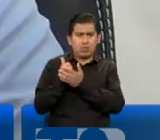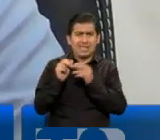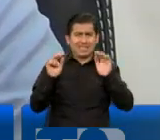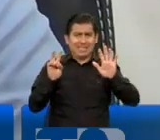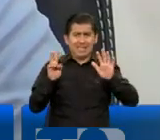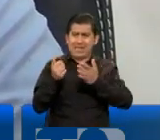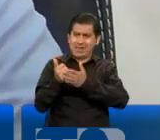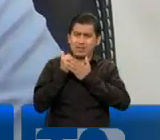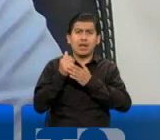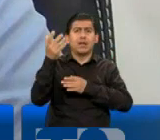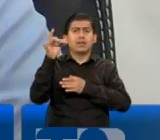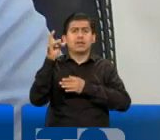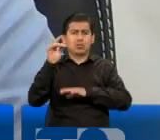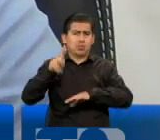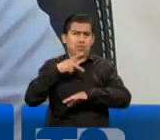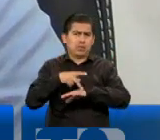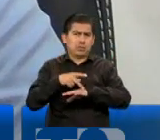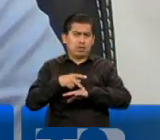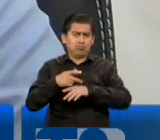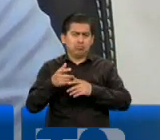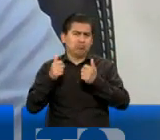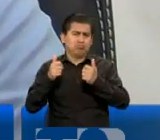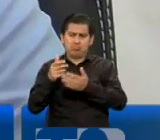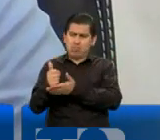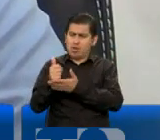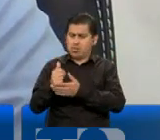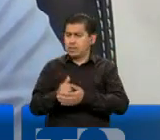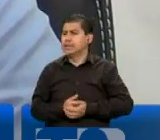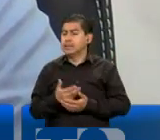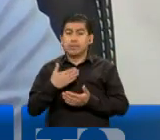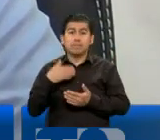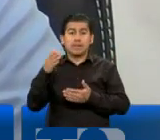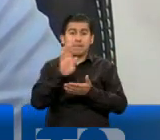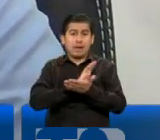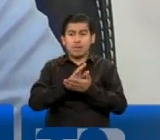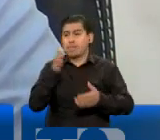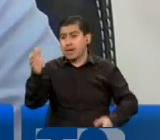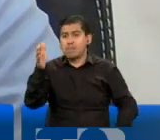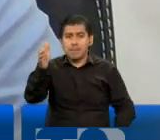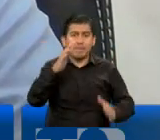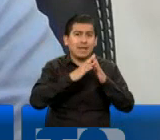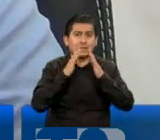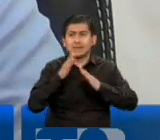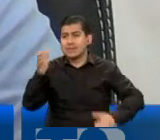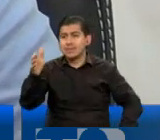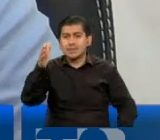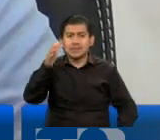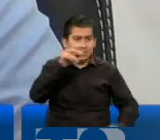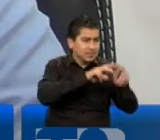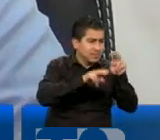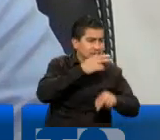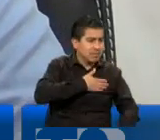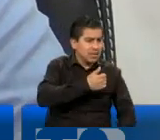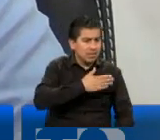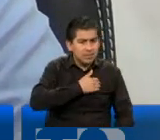médicos voluntarios 18 enfermeros profesionales deben ir a barrio probar en familia por familia en las cuales pues nosotros